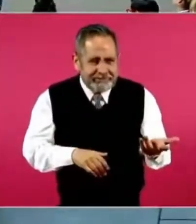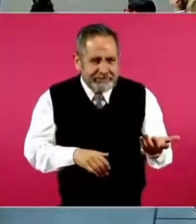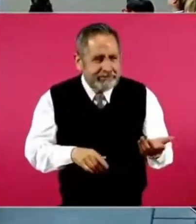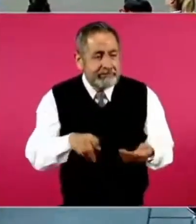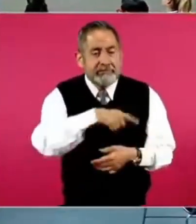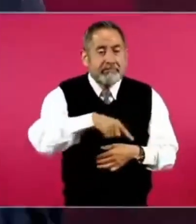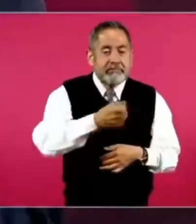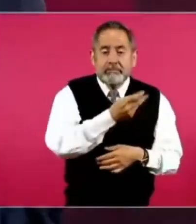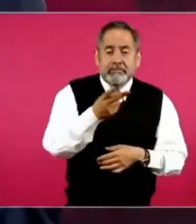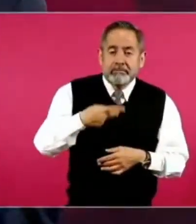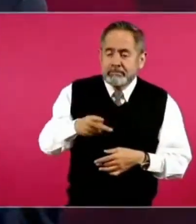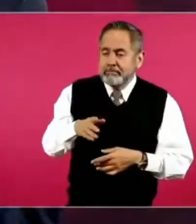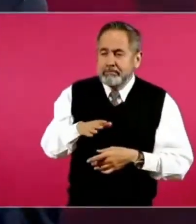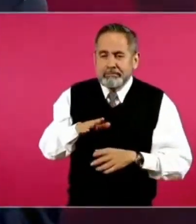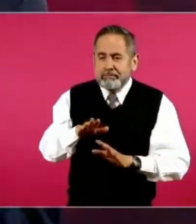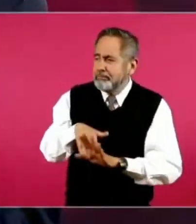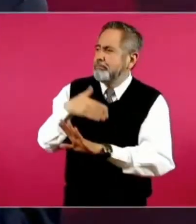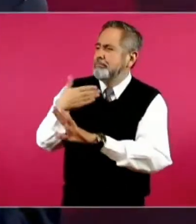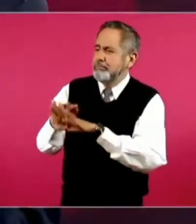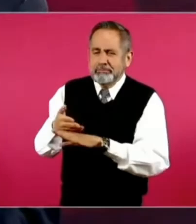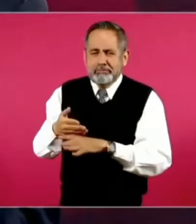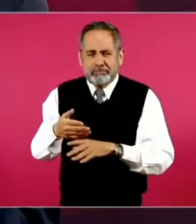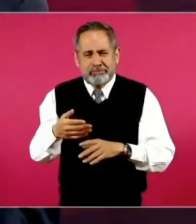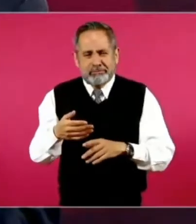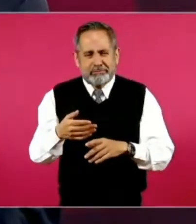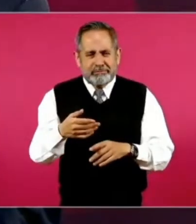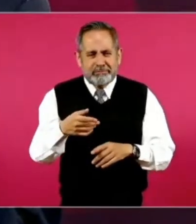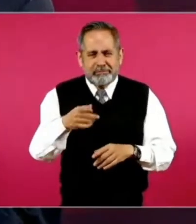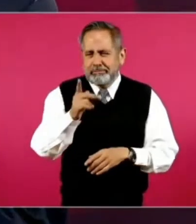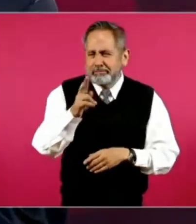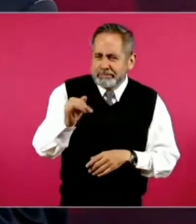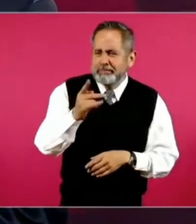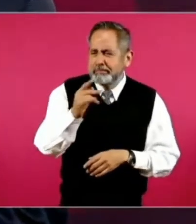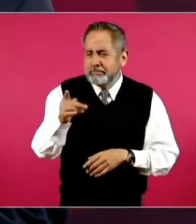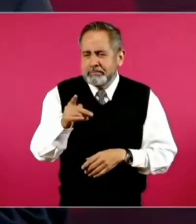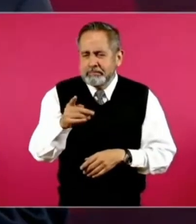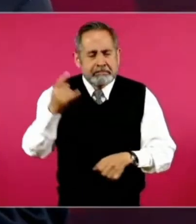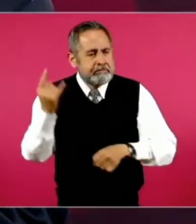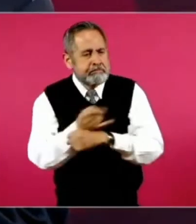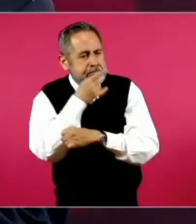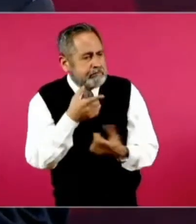régimen antidemocrático, autoritario, represor, ahí andan.